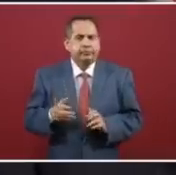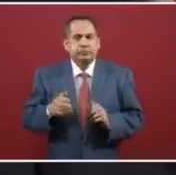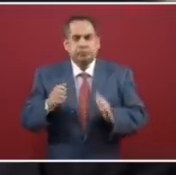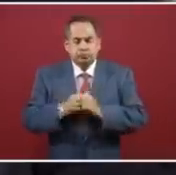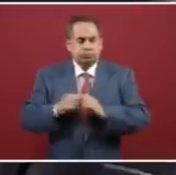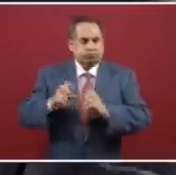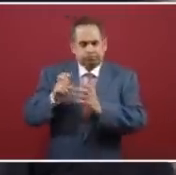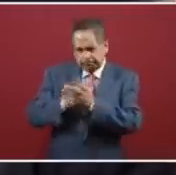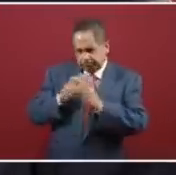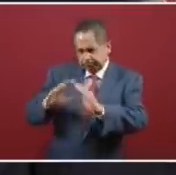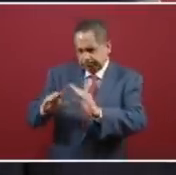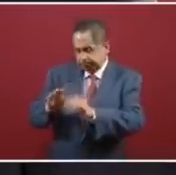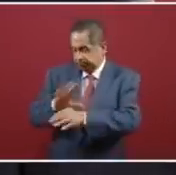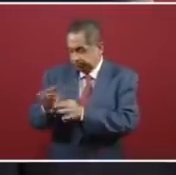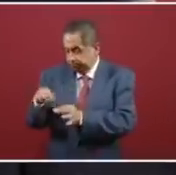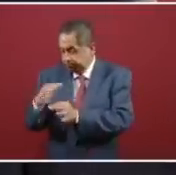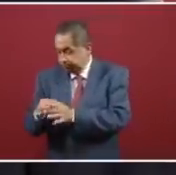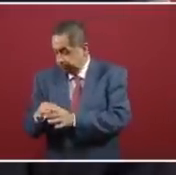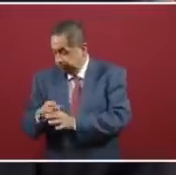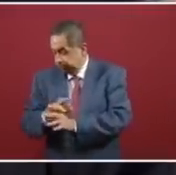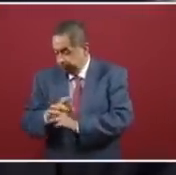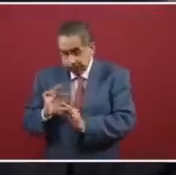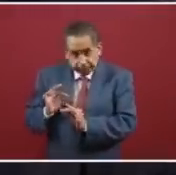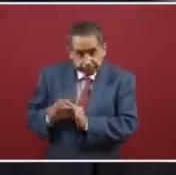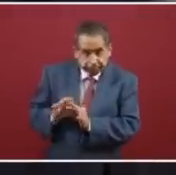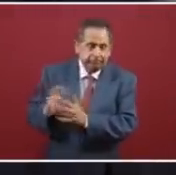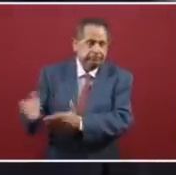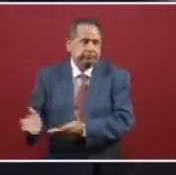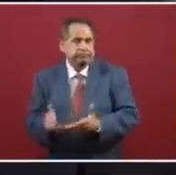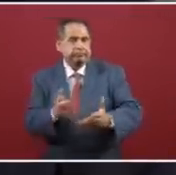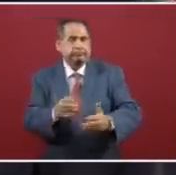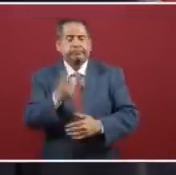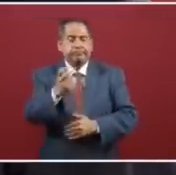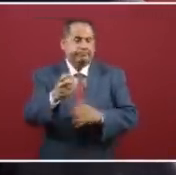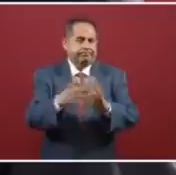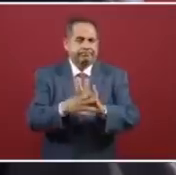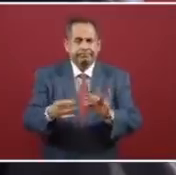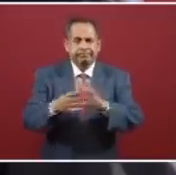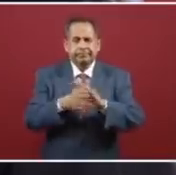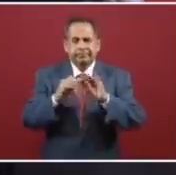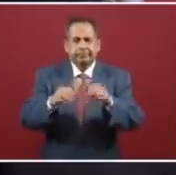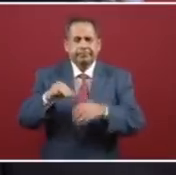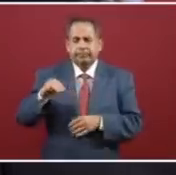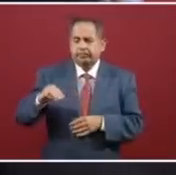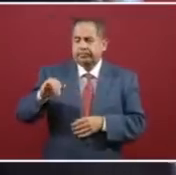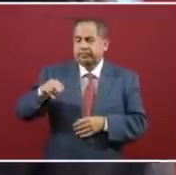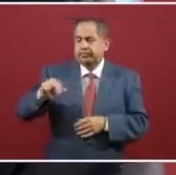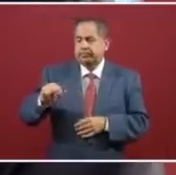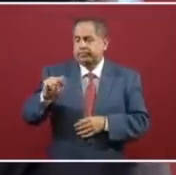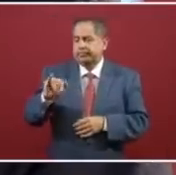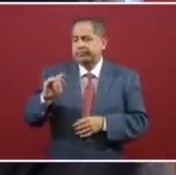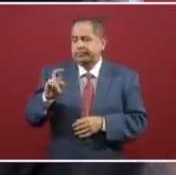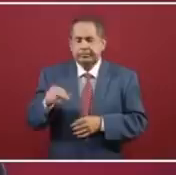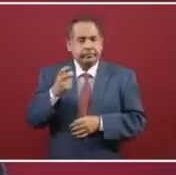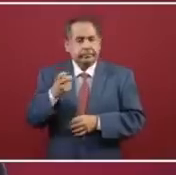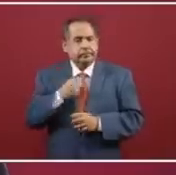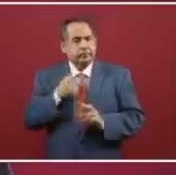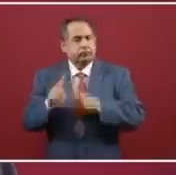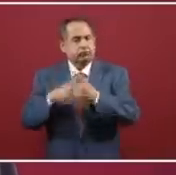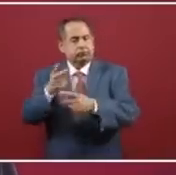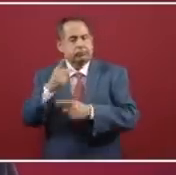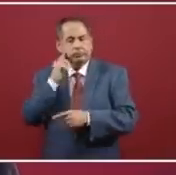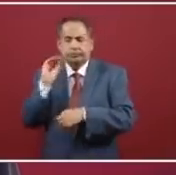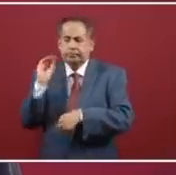capacitación para eso eso fue lo que se hizo en el caso de minatitlán el sufrimos